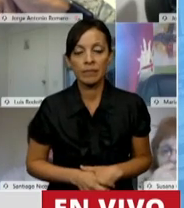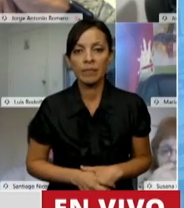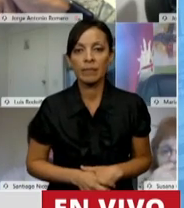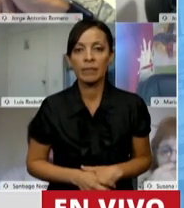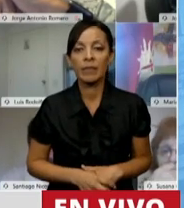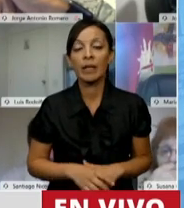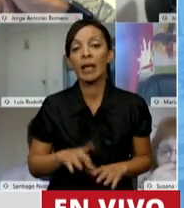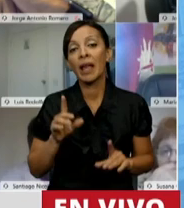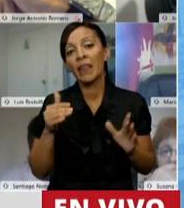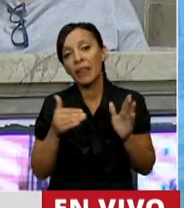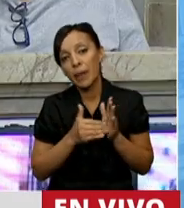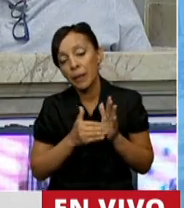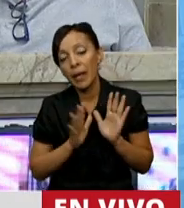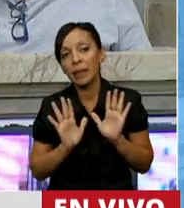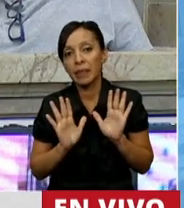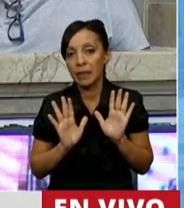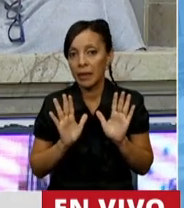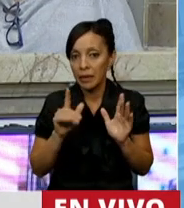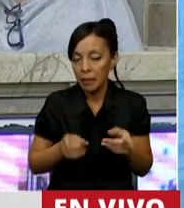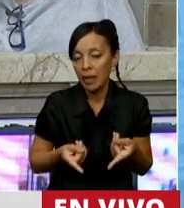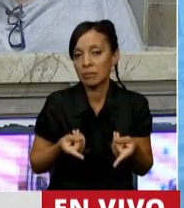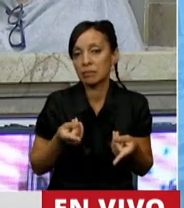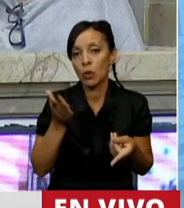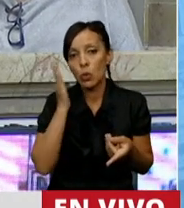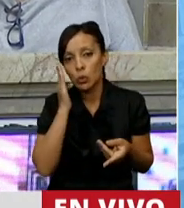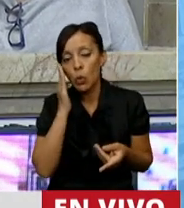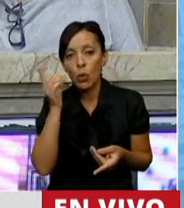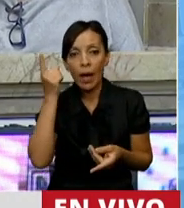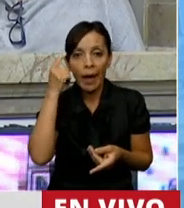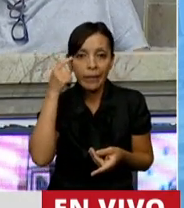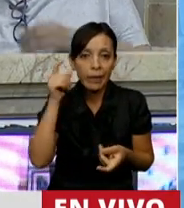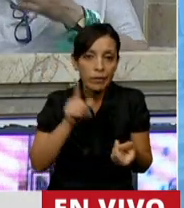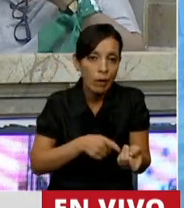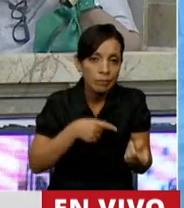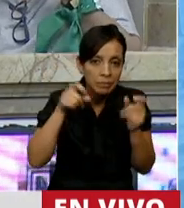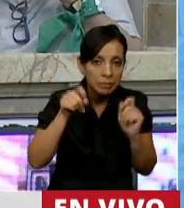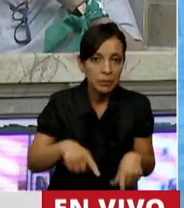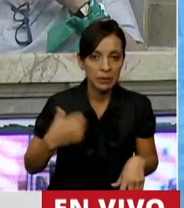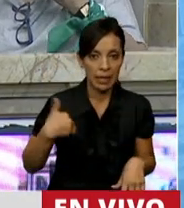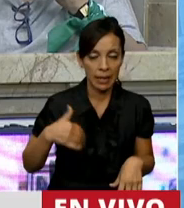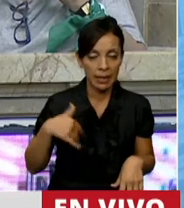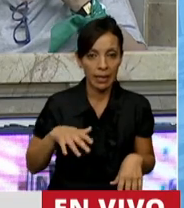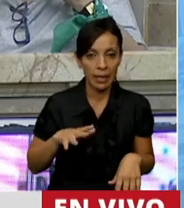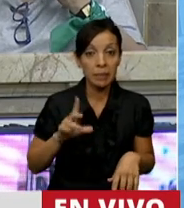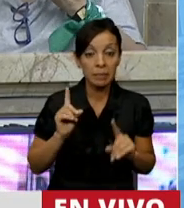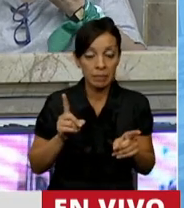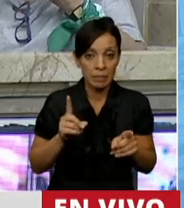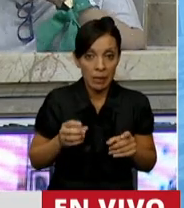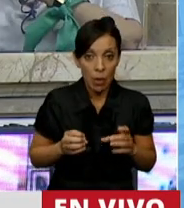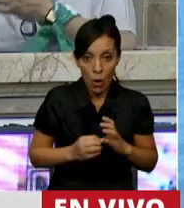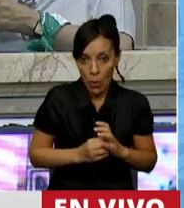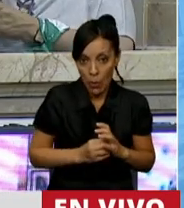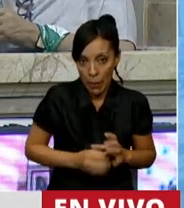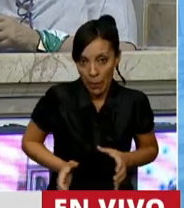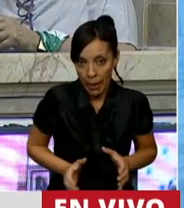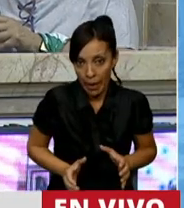Y según nuestra tradición y según nuestras creencias, esa criatura emanada